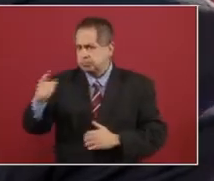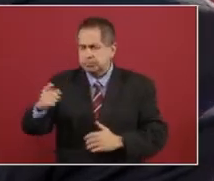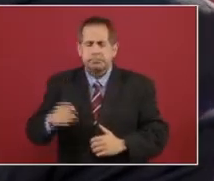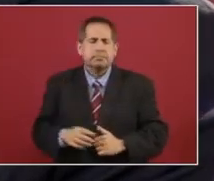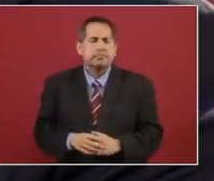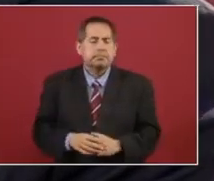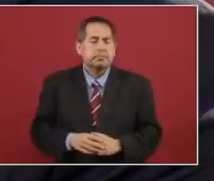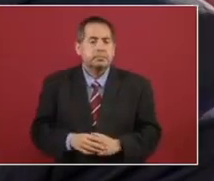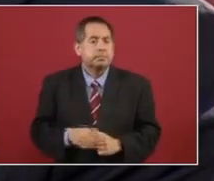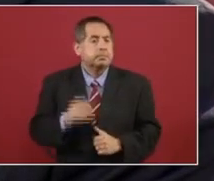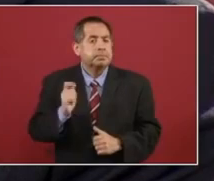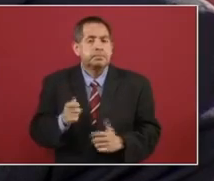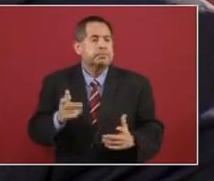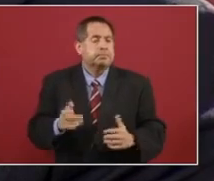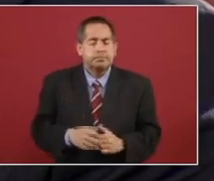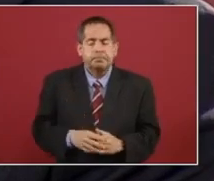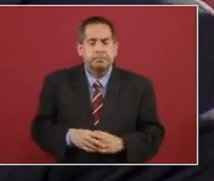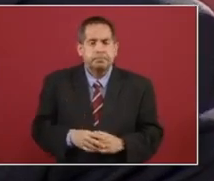Entonces,